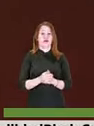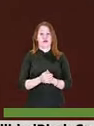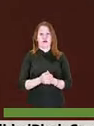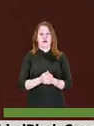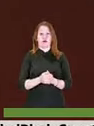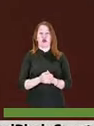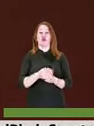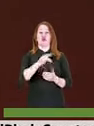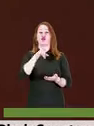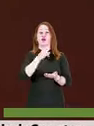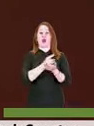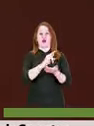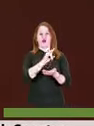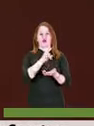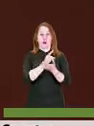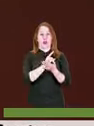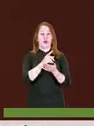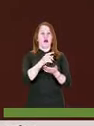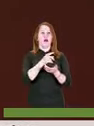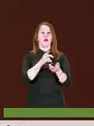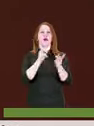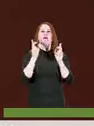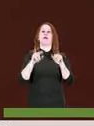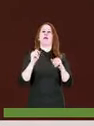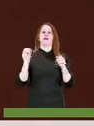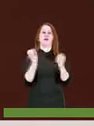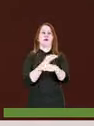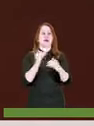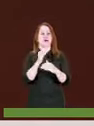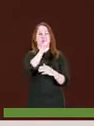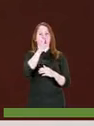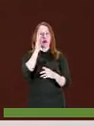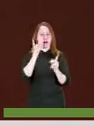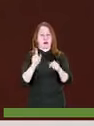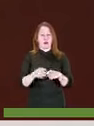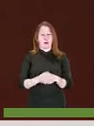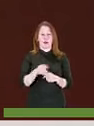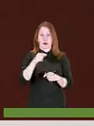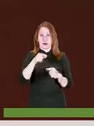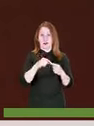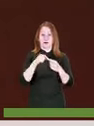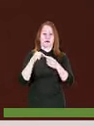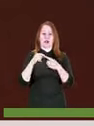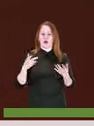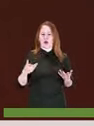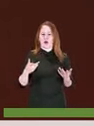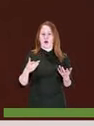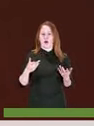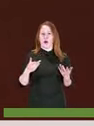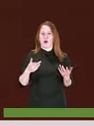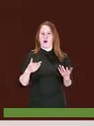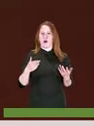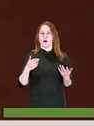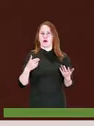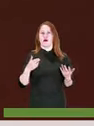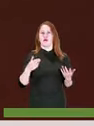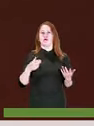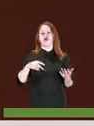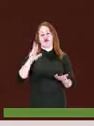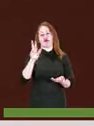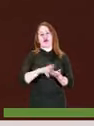en Usme, en esa zona del Tuno, sino en varias vías rurales. Pero esa en especial no estará hasta que no tengamos aprobado el plan